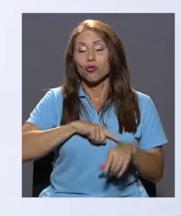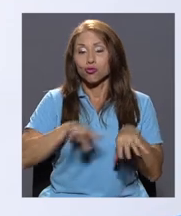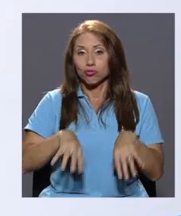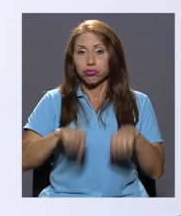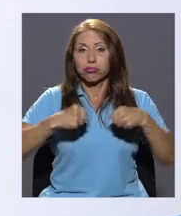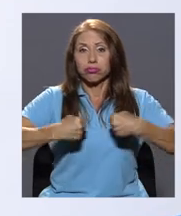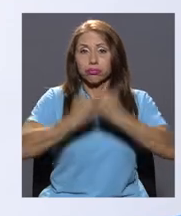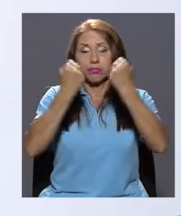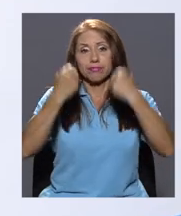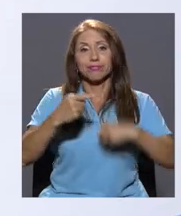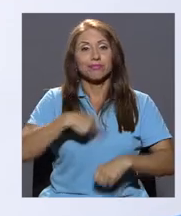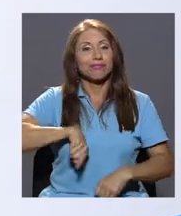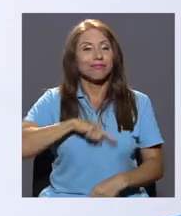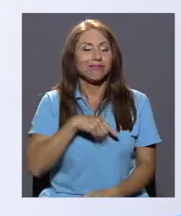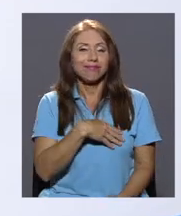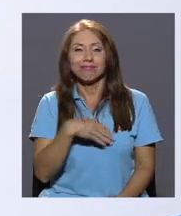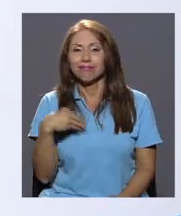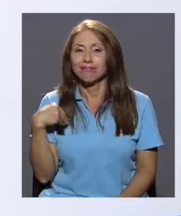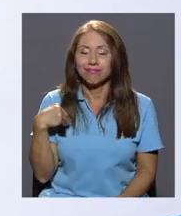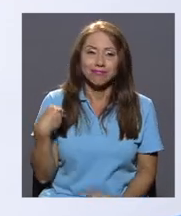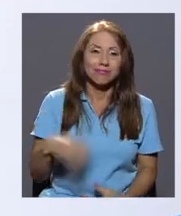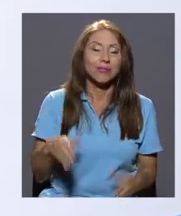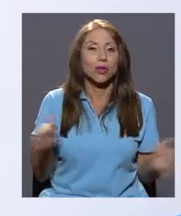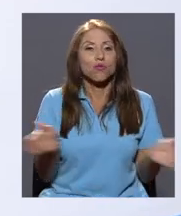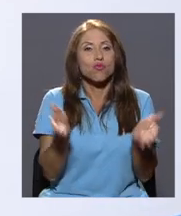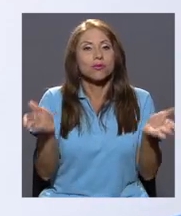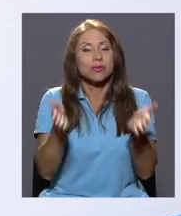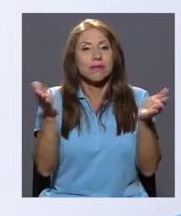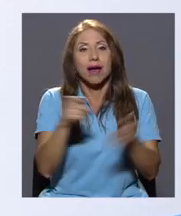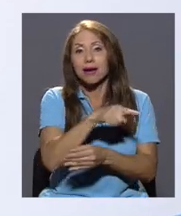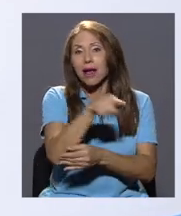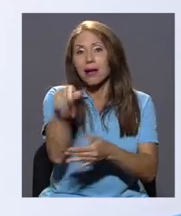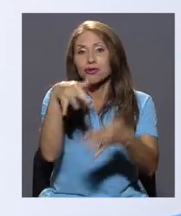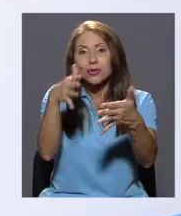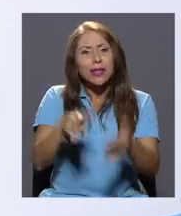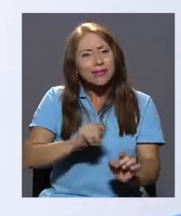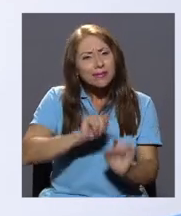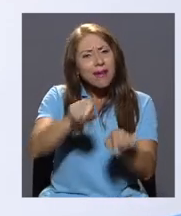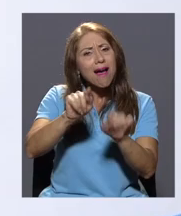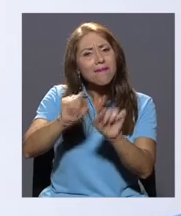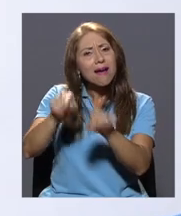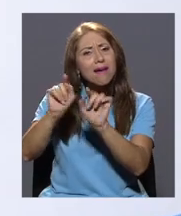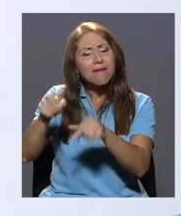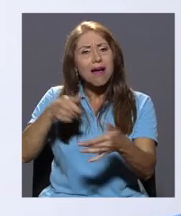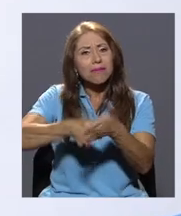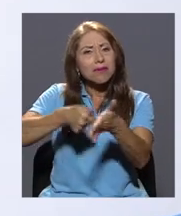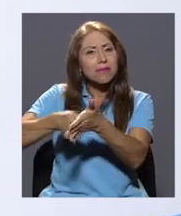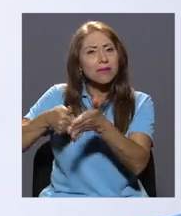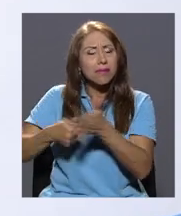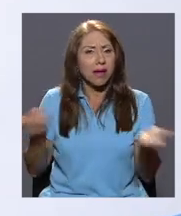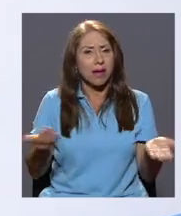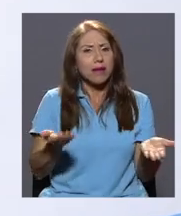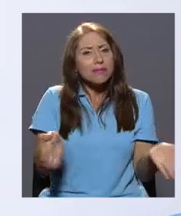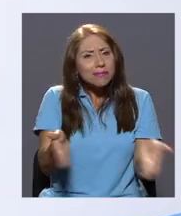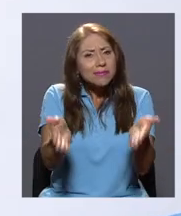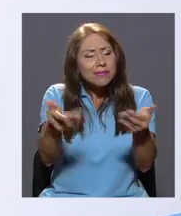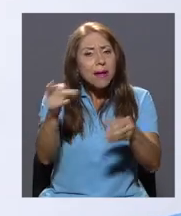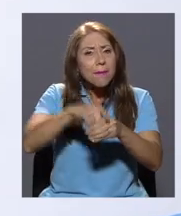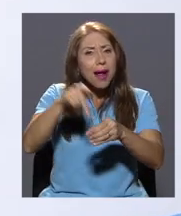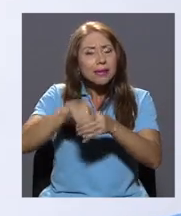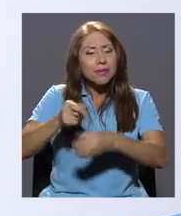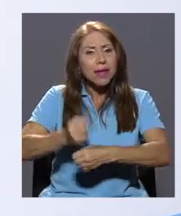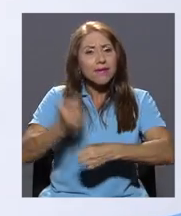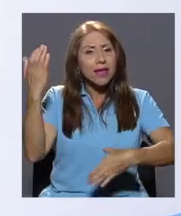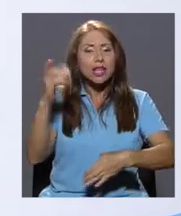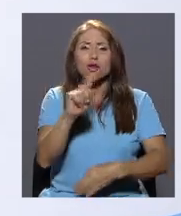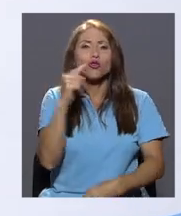reto. O sea, nos encanta esto, nos encanta poder motivar a la población estudiantil a que se animen a ir a las urnas, a que se animen a participar en la federación,